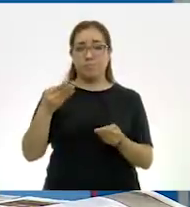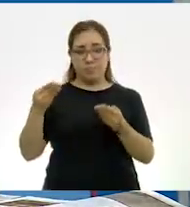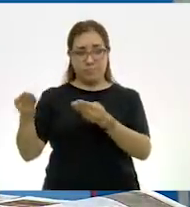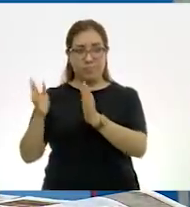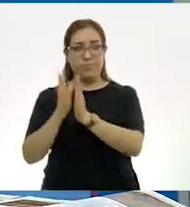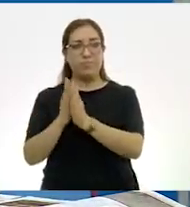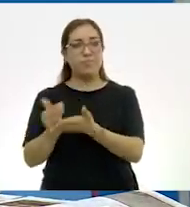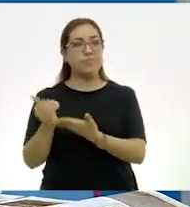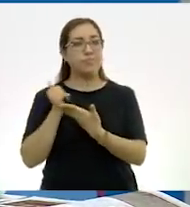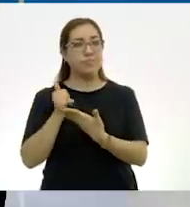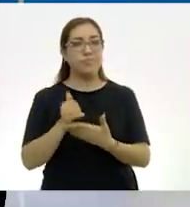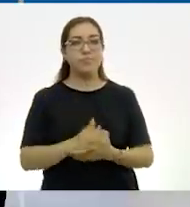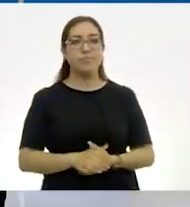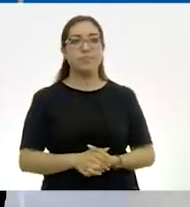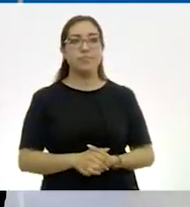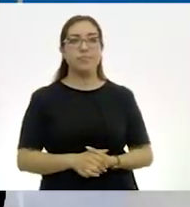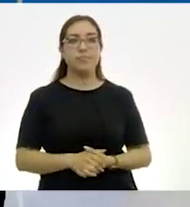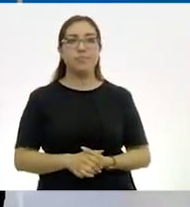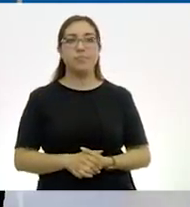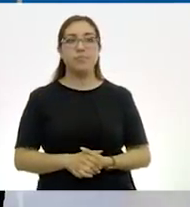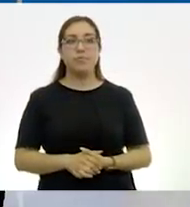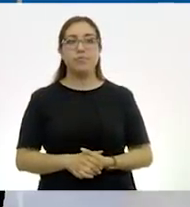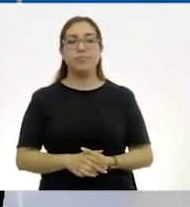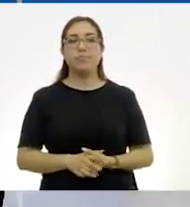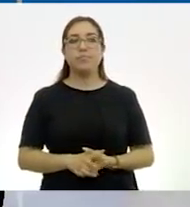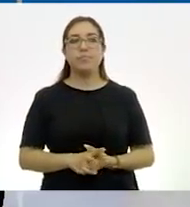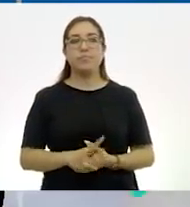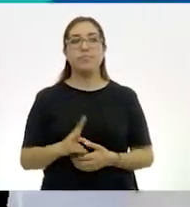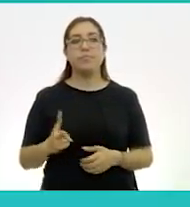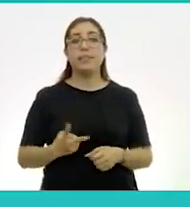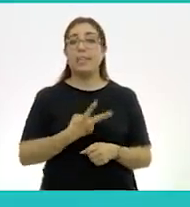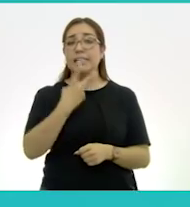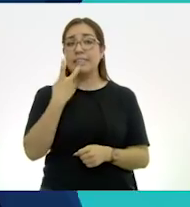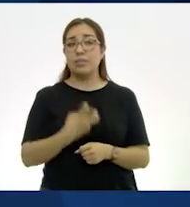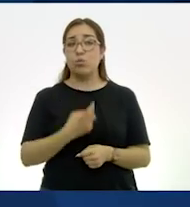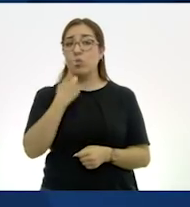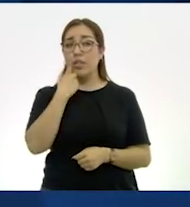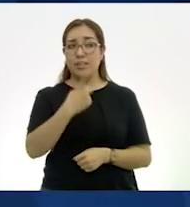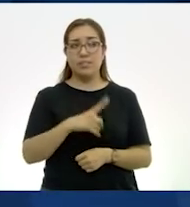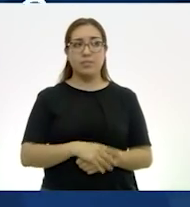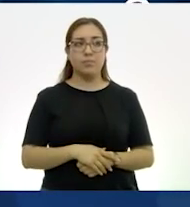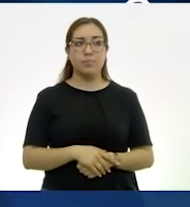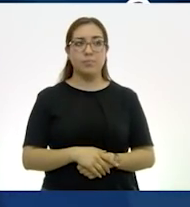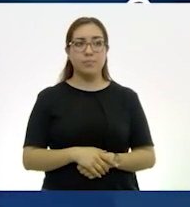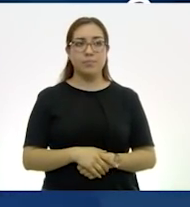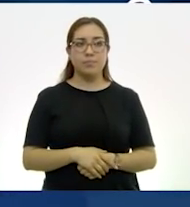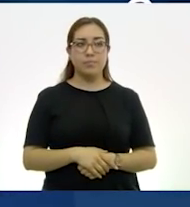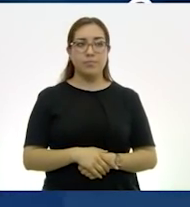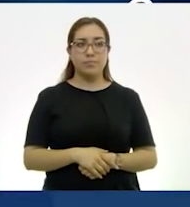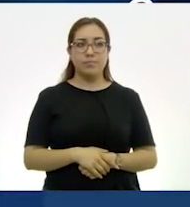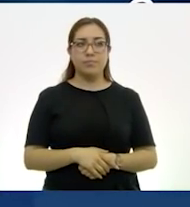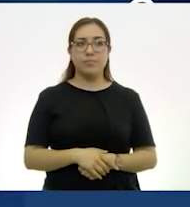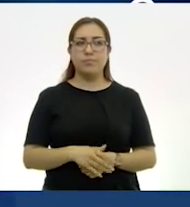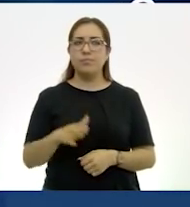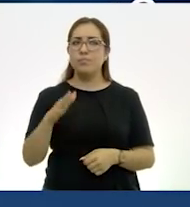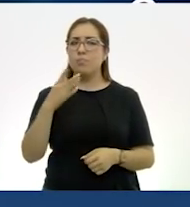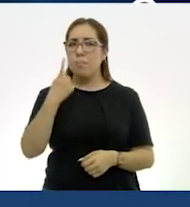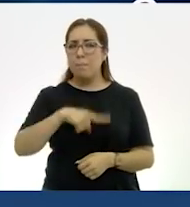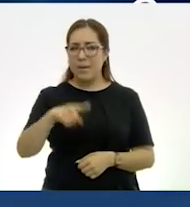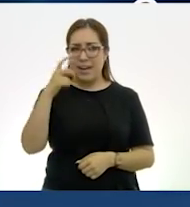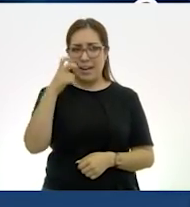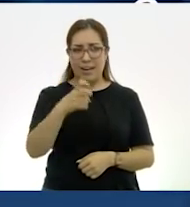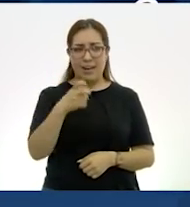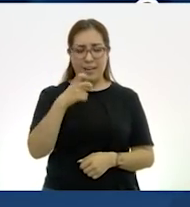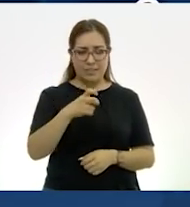haces el favor, Claro la que siguiente sí. pregunta. La segunda pregunta dice, ¿qué materiales se usaron para